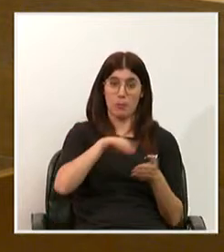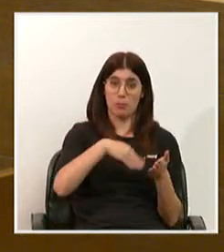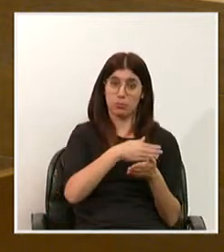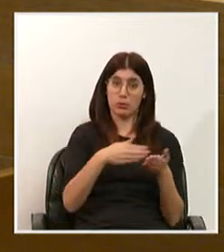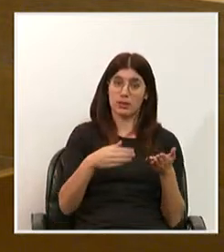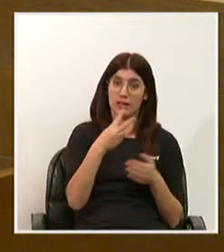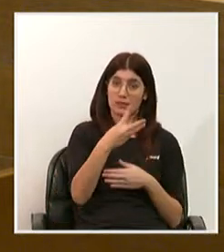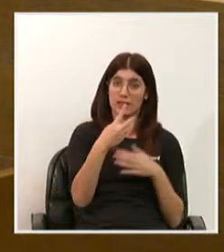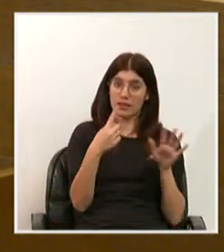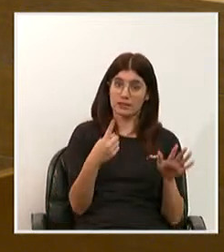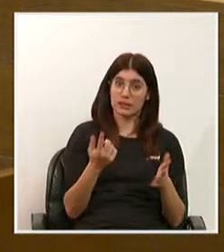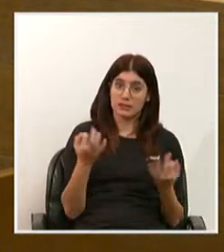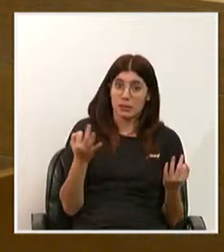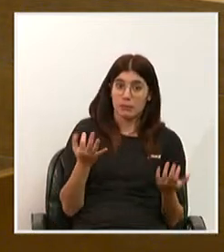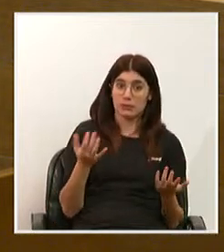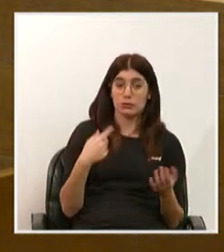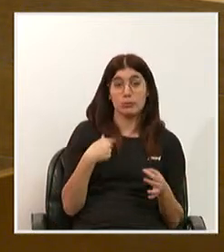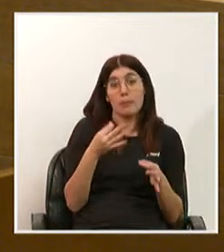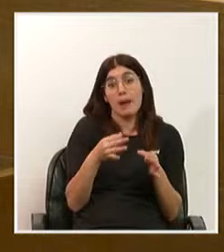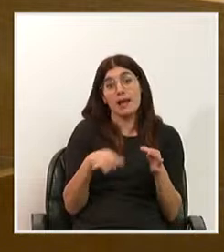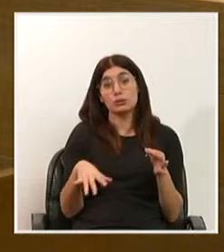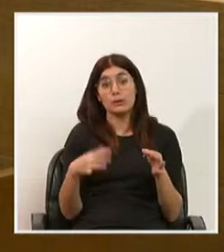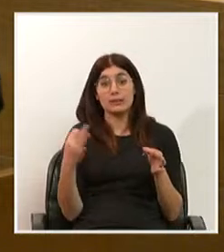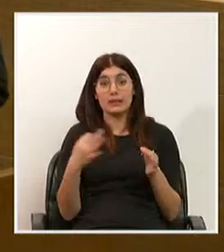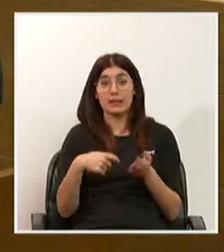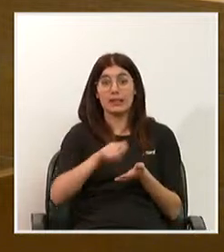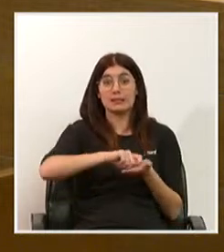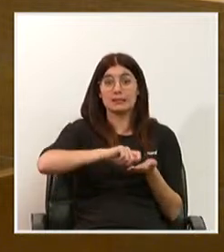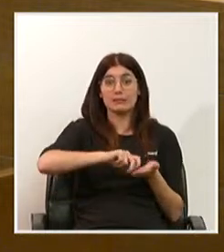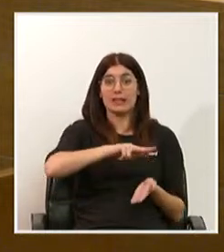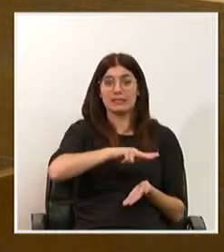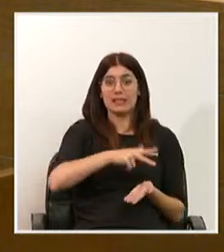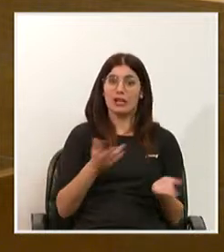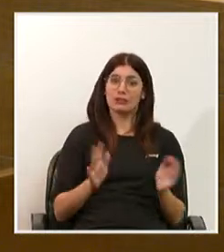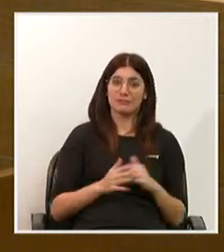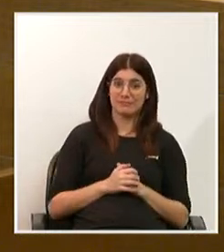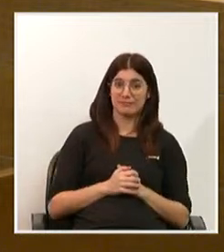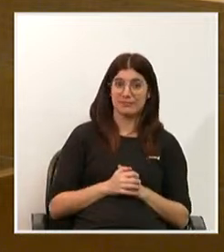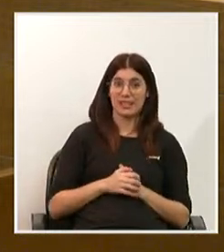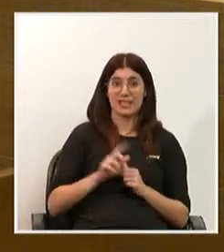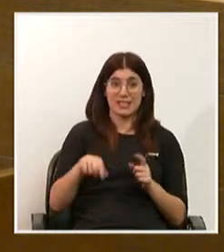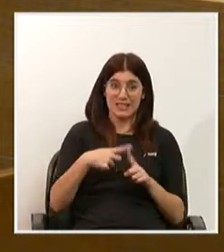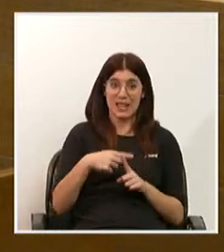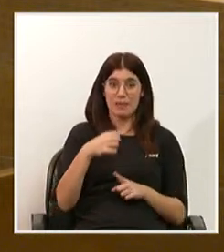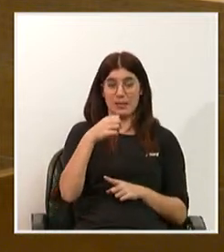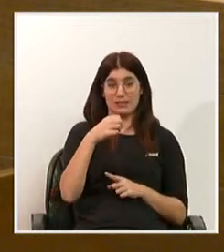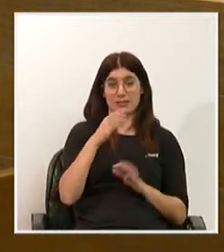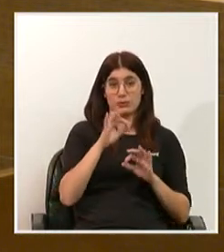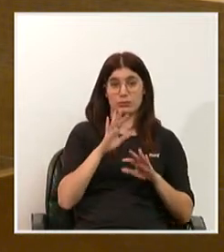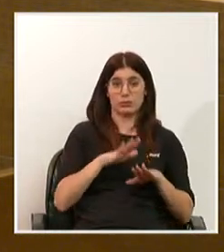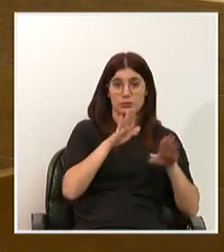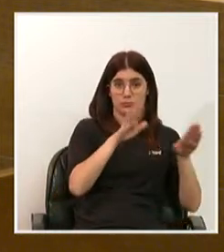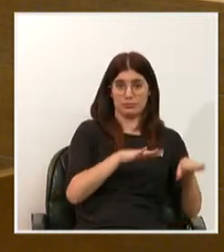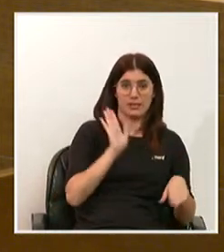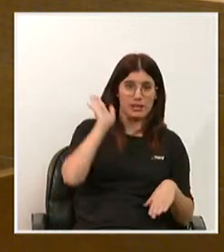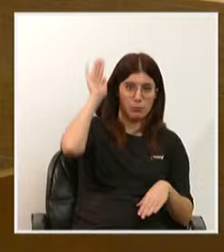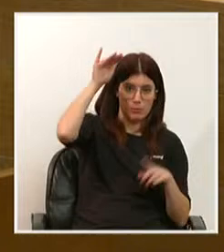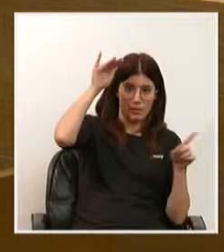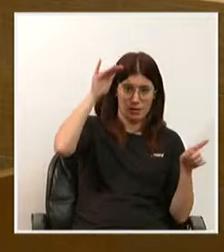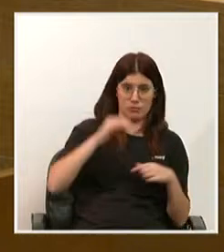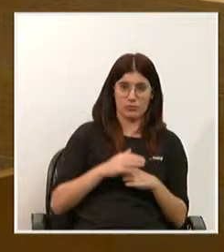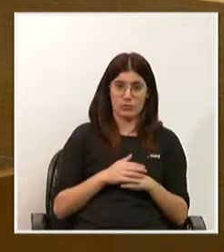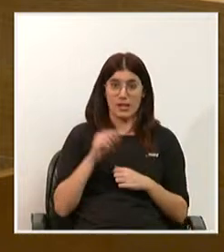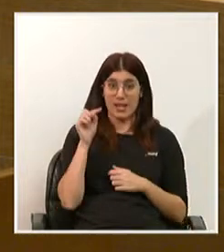36 Pues que tuvo la mala suerte de escribir en castellano y además de cantarse por el bando republicano es así esto